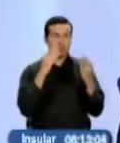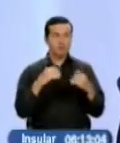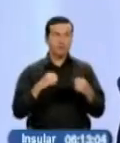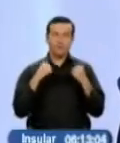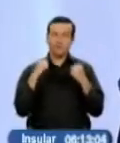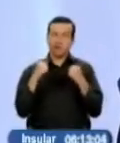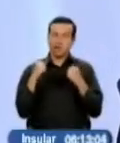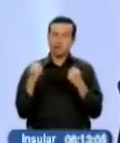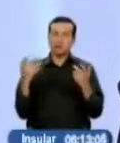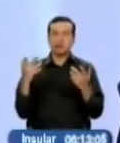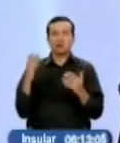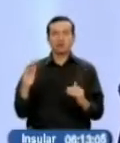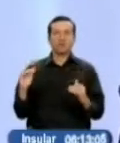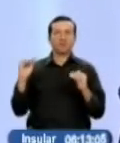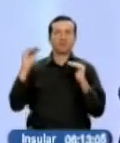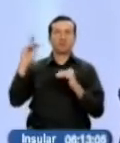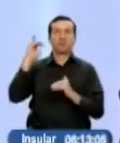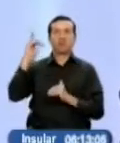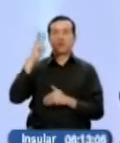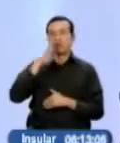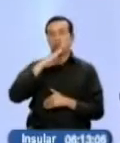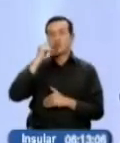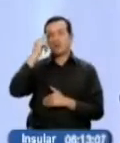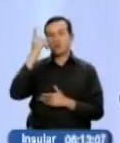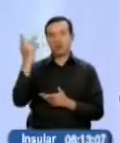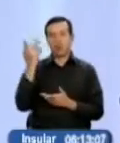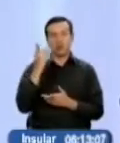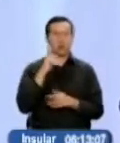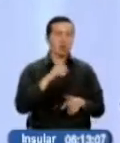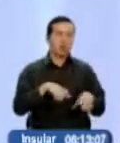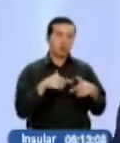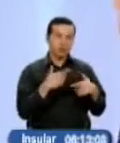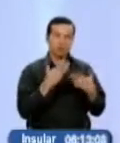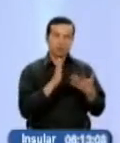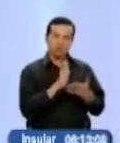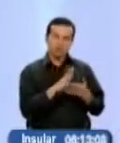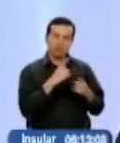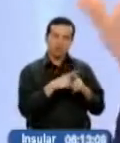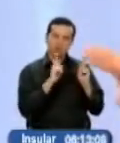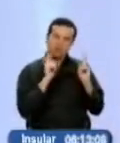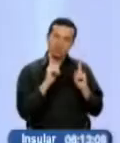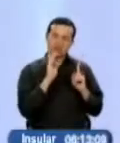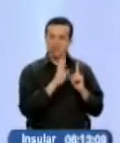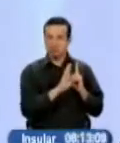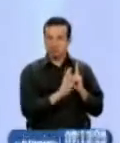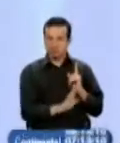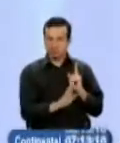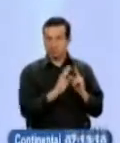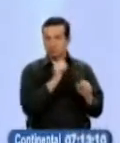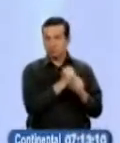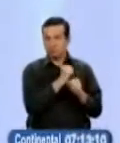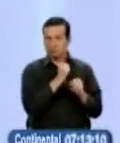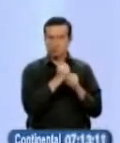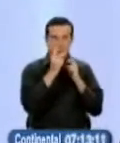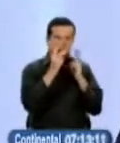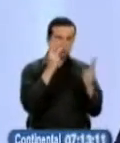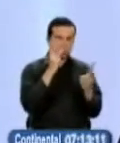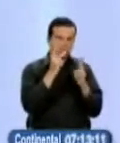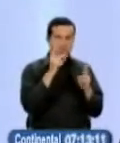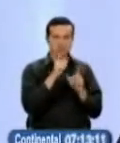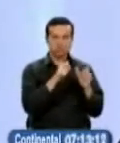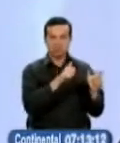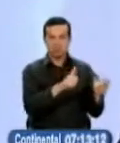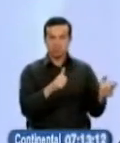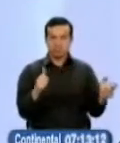fuerza que tiene semejante líder como es Rafael Correa. Lenín Moreno tiene otro estilo, otras condiciones de trabajo, de proyección hacia el